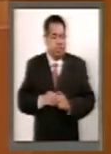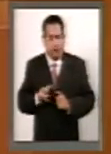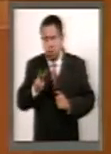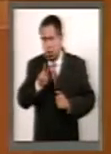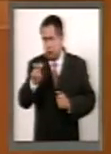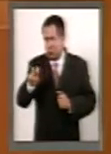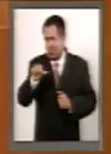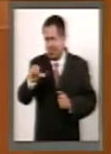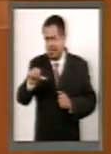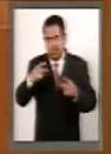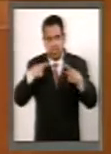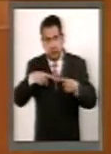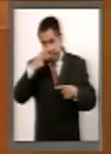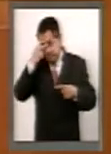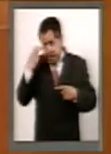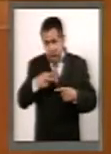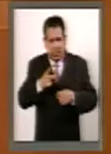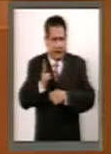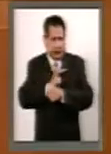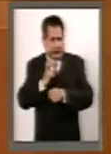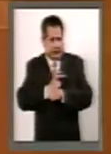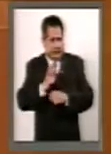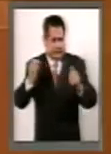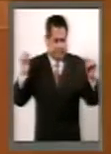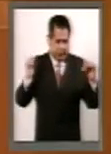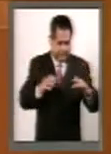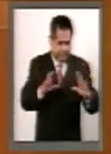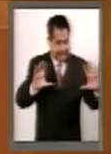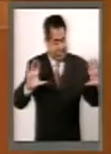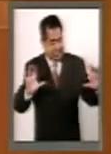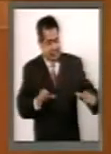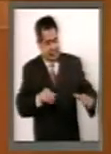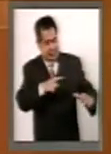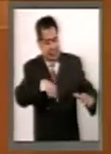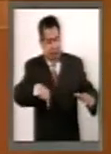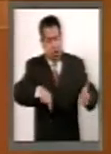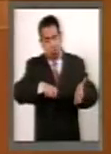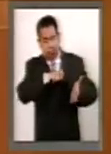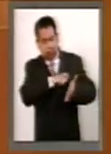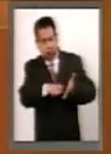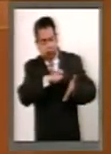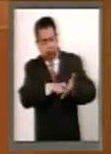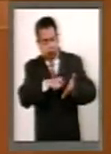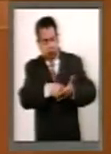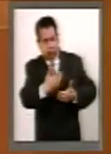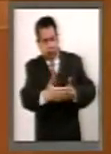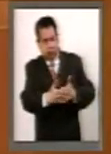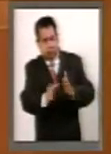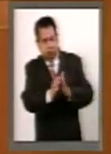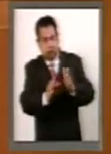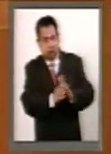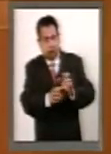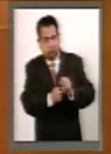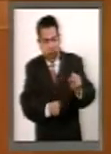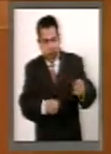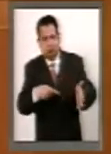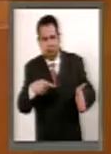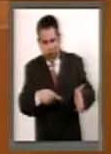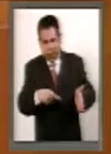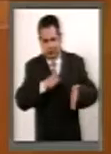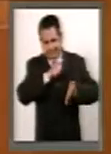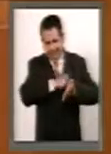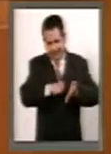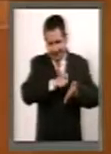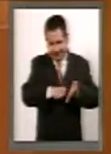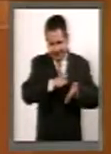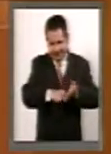216 mexicanos fueron convocados a un Congreso Constituyente del que habría de surgir nuestro